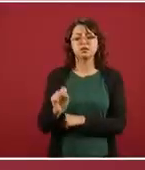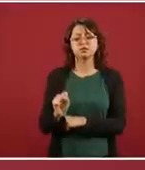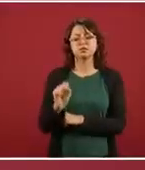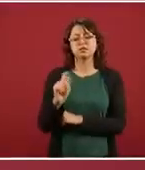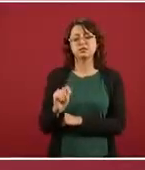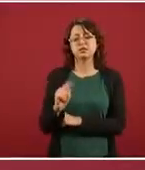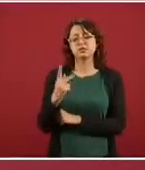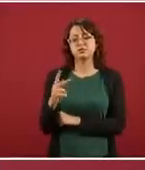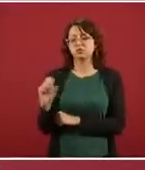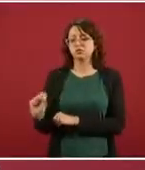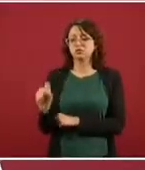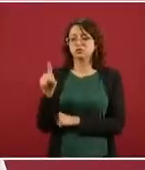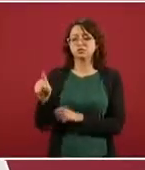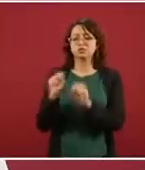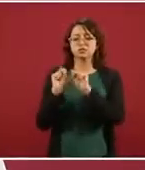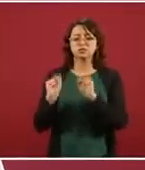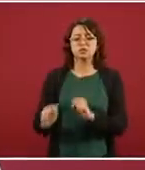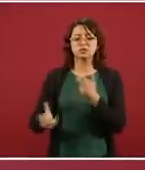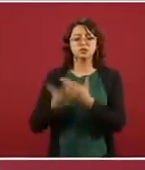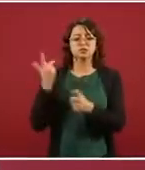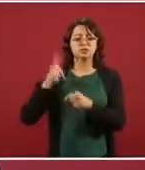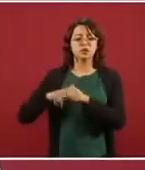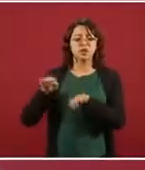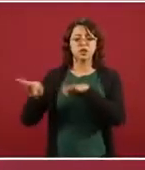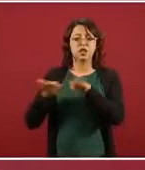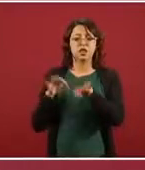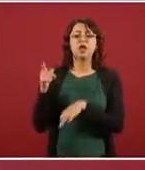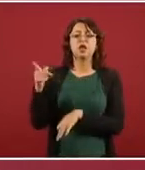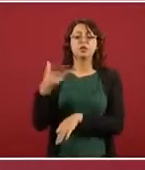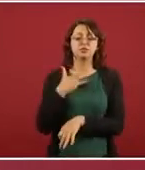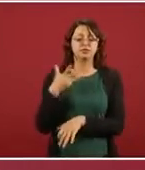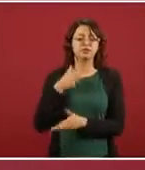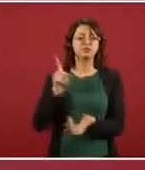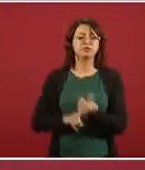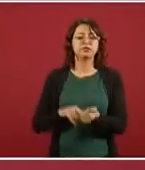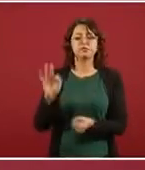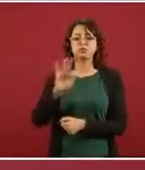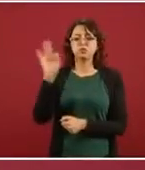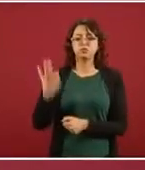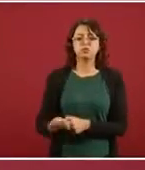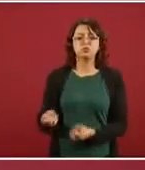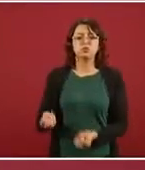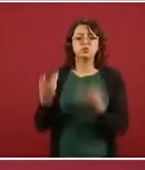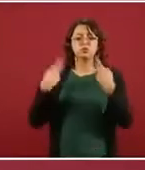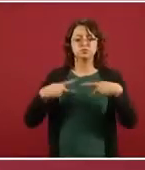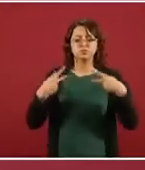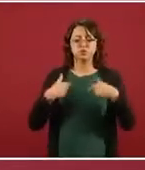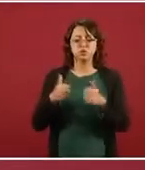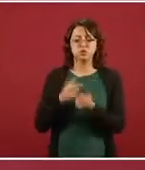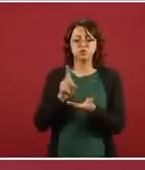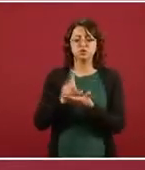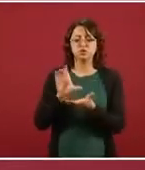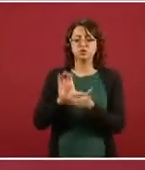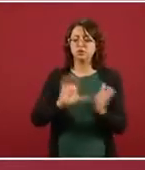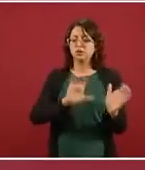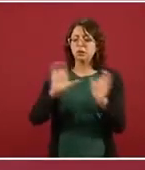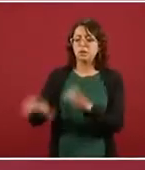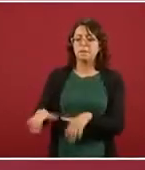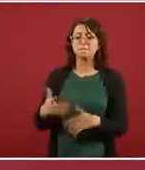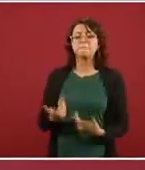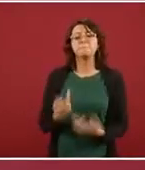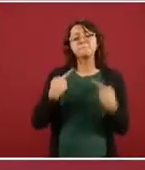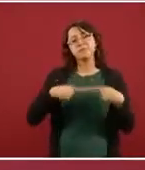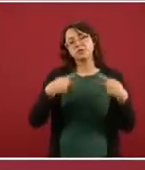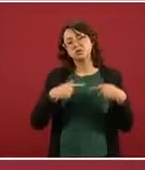de Empleo y ellos tienen, digamos, un porcentaje de incorporación. Nunca se le niega a nadie que tenga